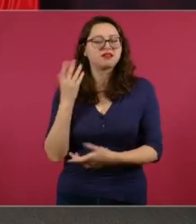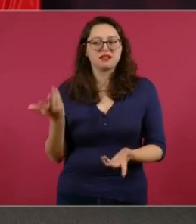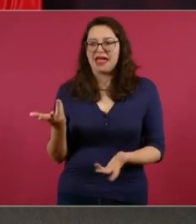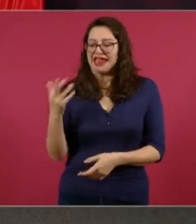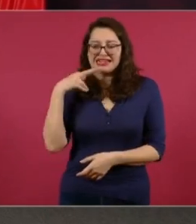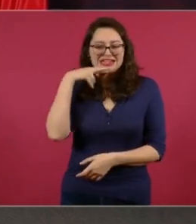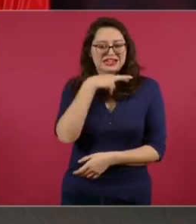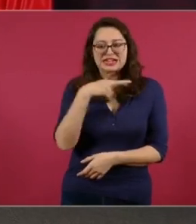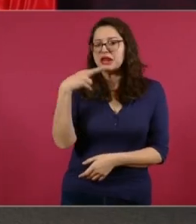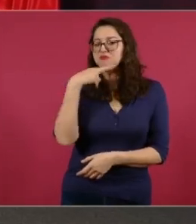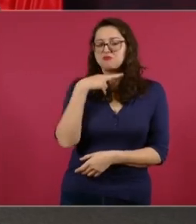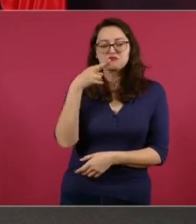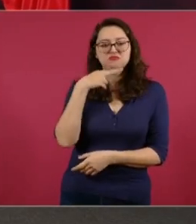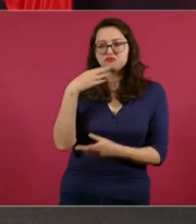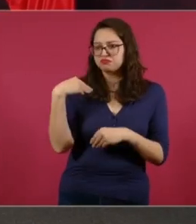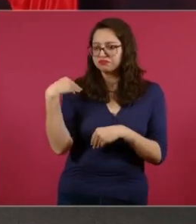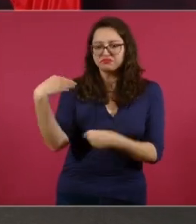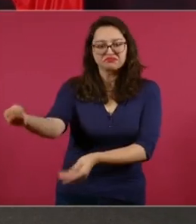hace Pablo.